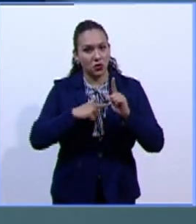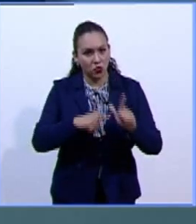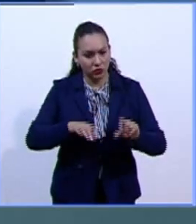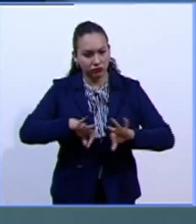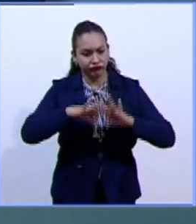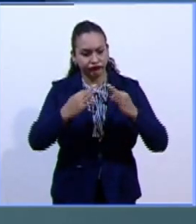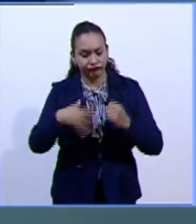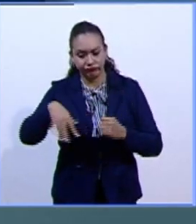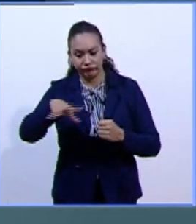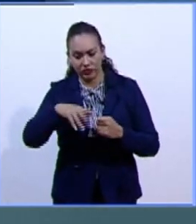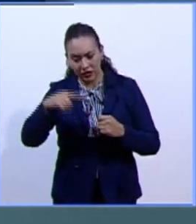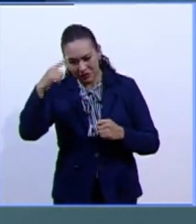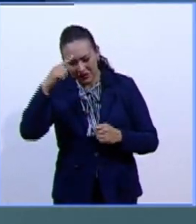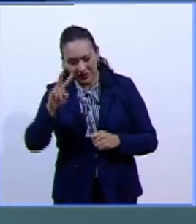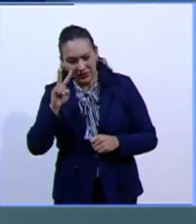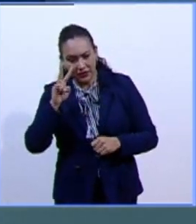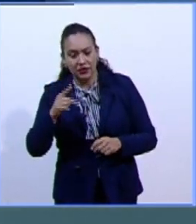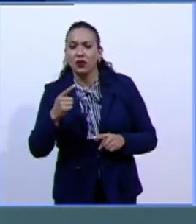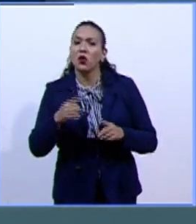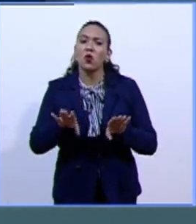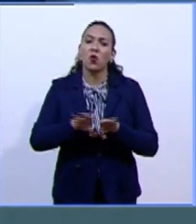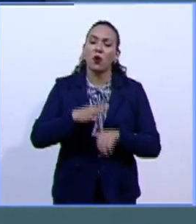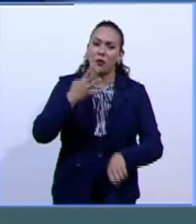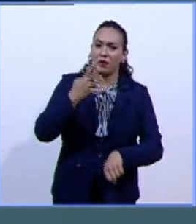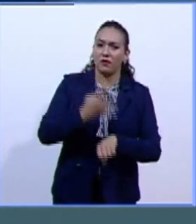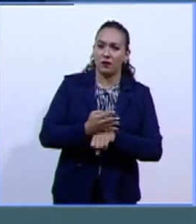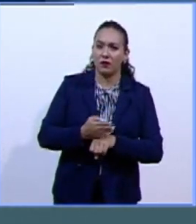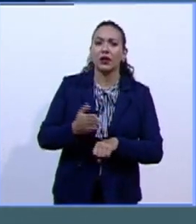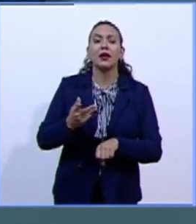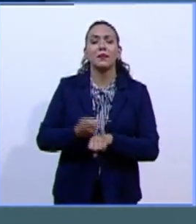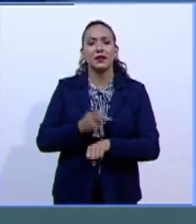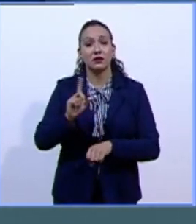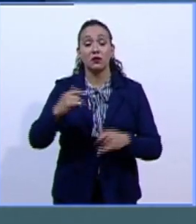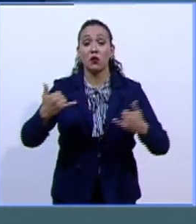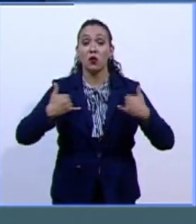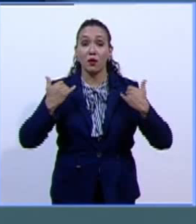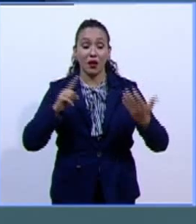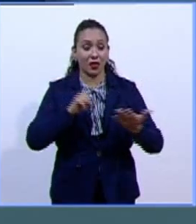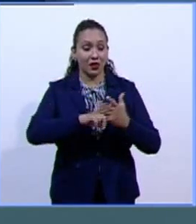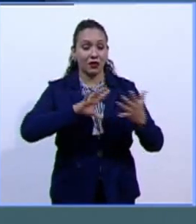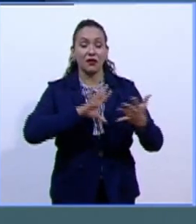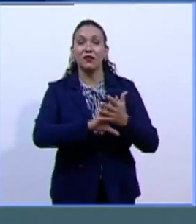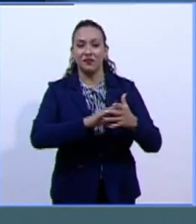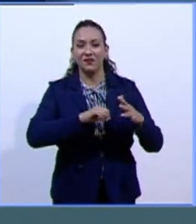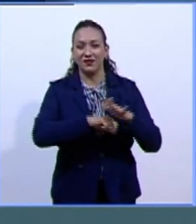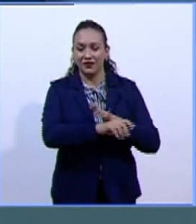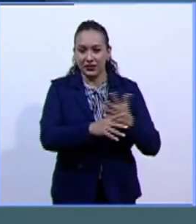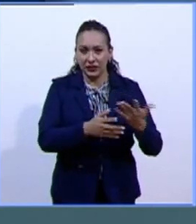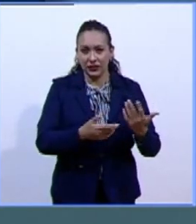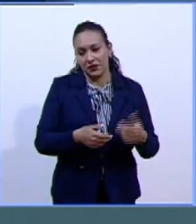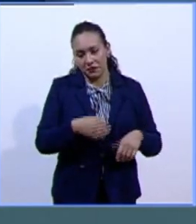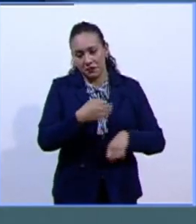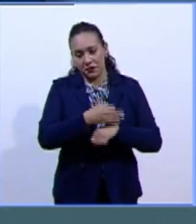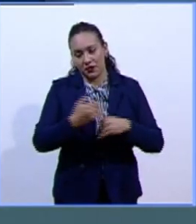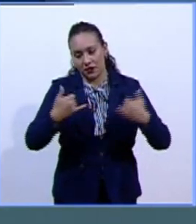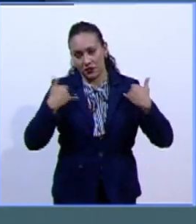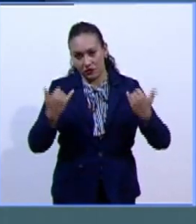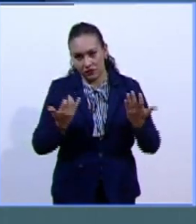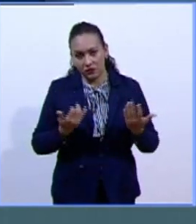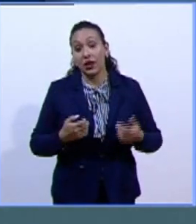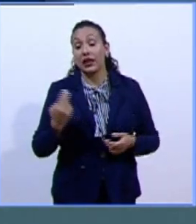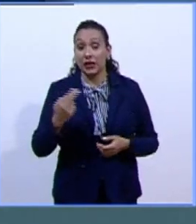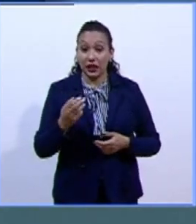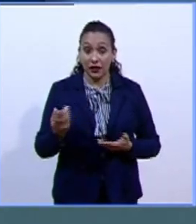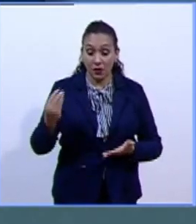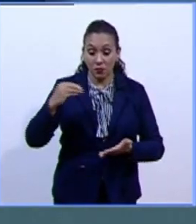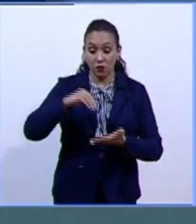fin de mejorar las condiciones de centros de privación de libertad de adolescentes. 15. El Estado informará a la Corte la creación de una